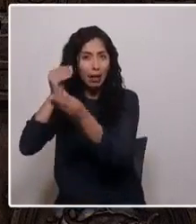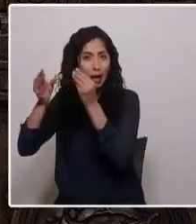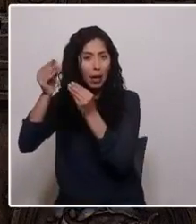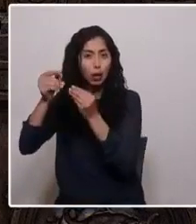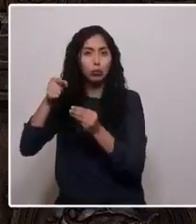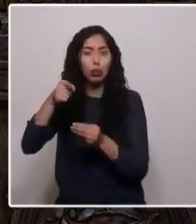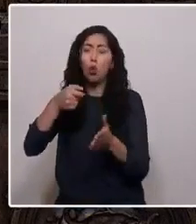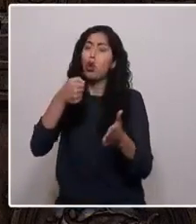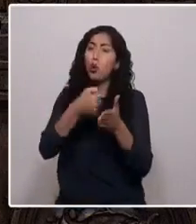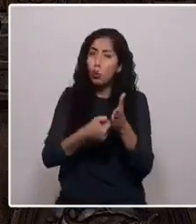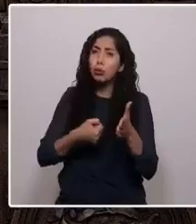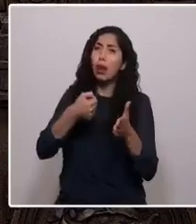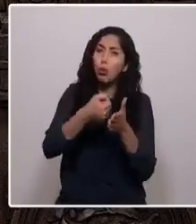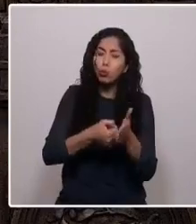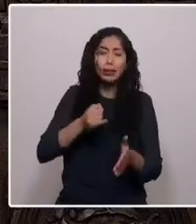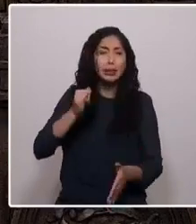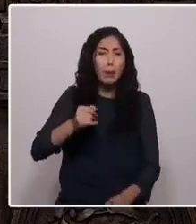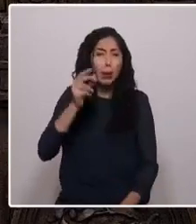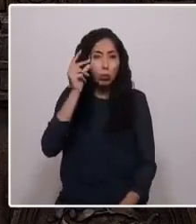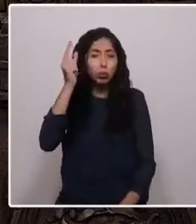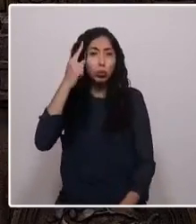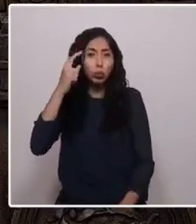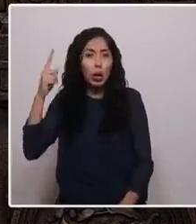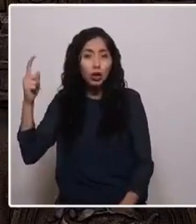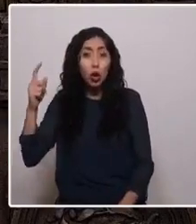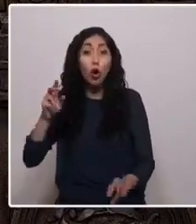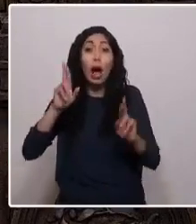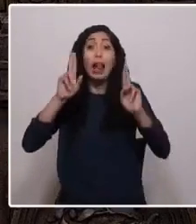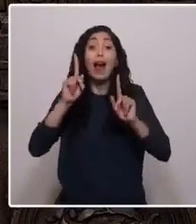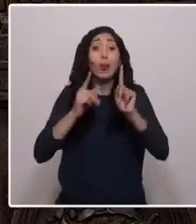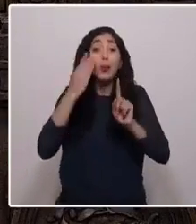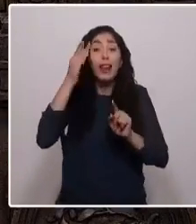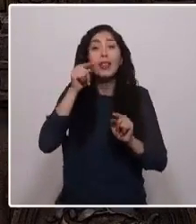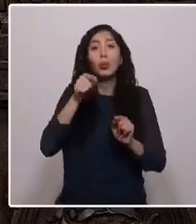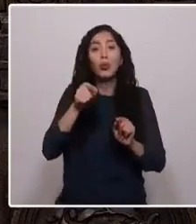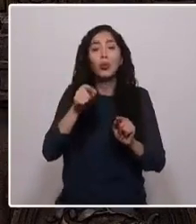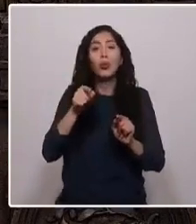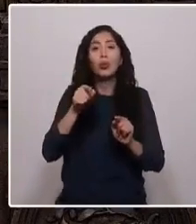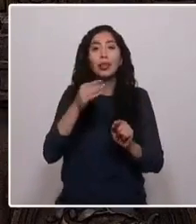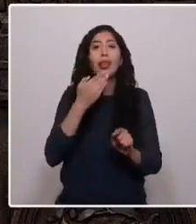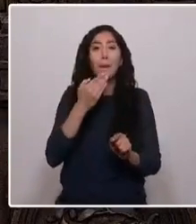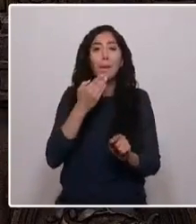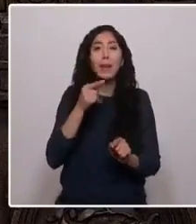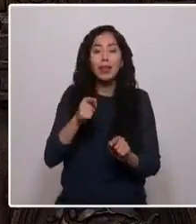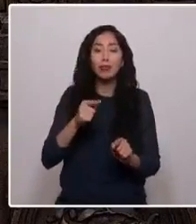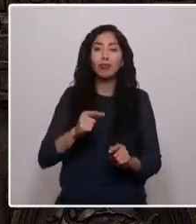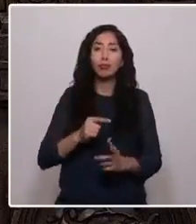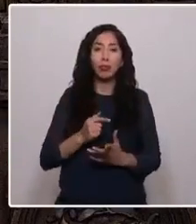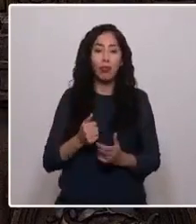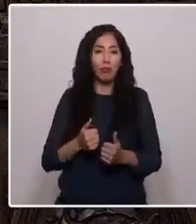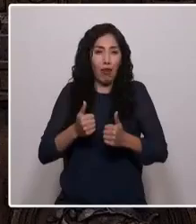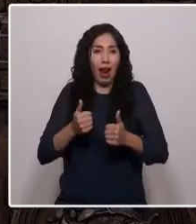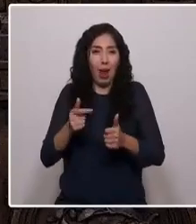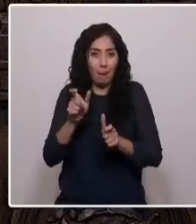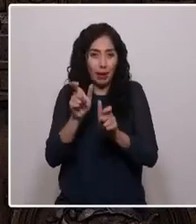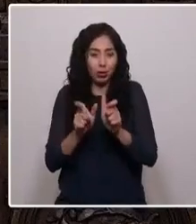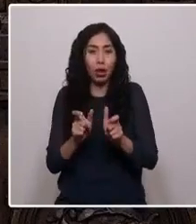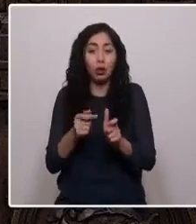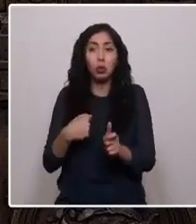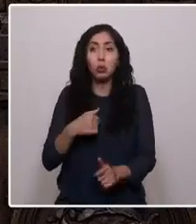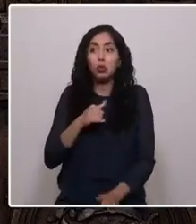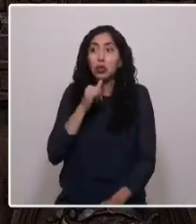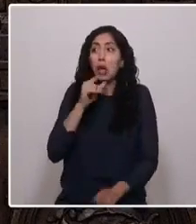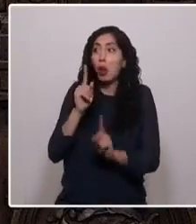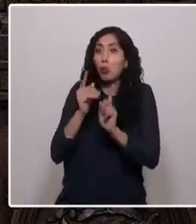por mis sueños e ideales y que ojalá algún día me convirtiera en una de esas personas no sé si algún día lo haré para que estoy luchando por lo que creo